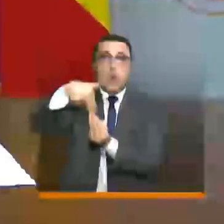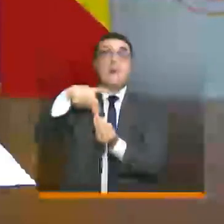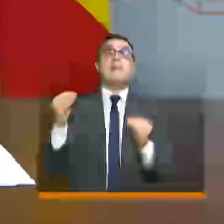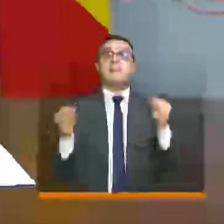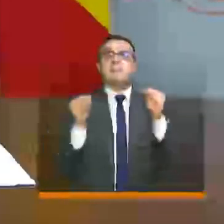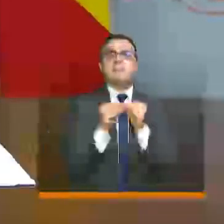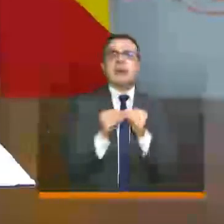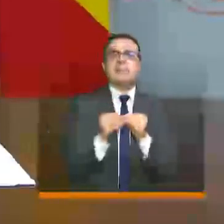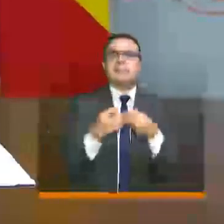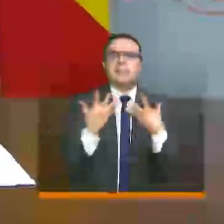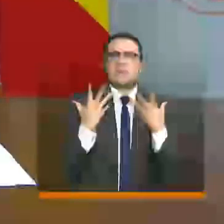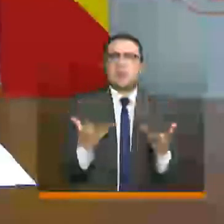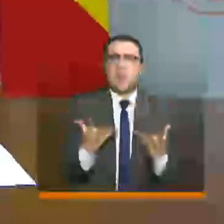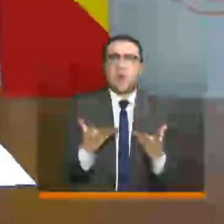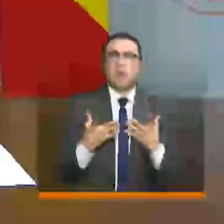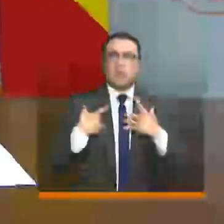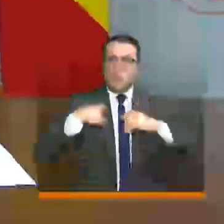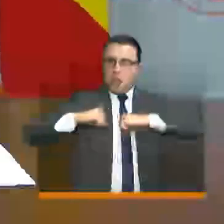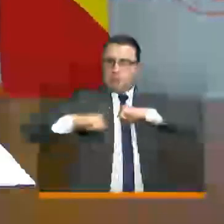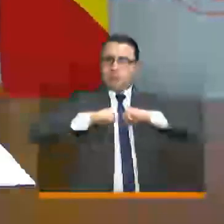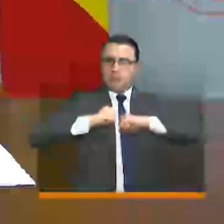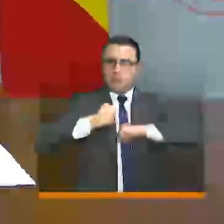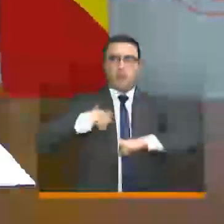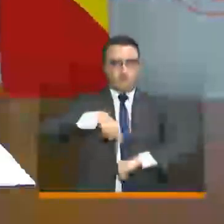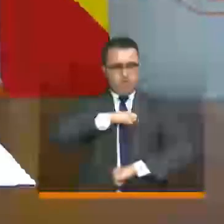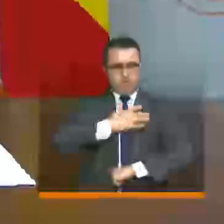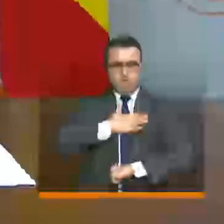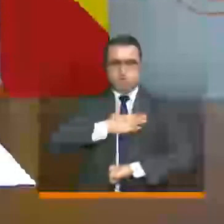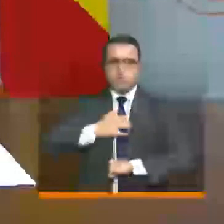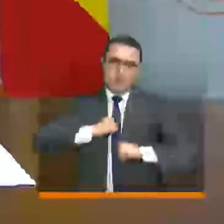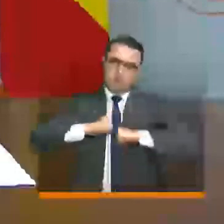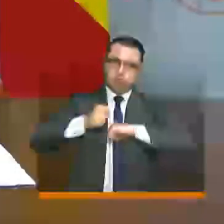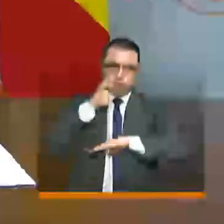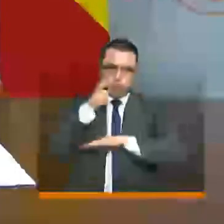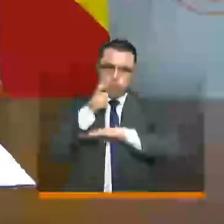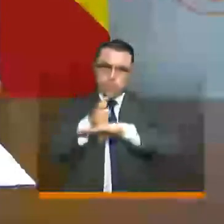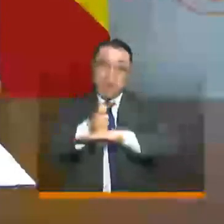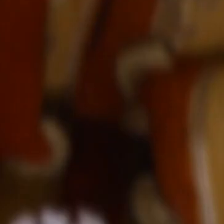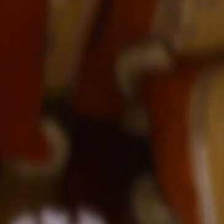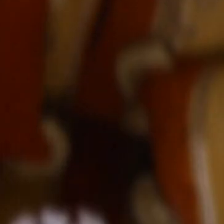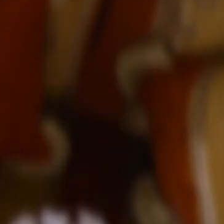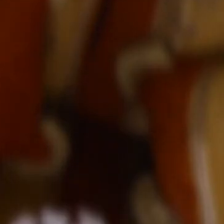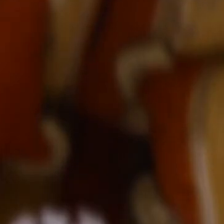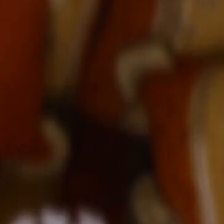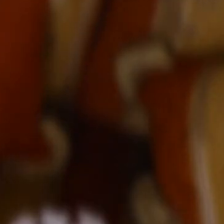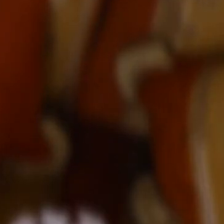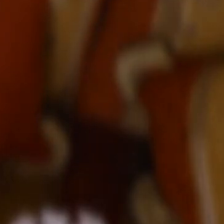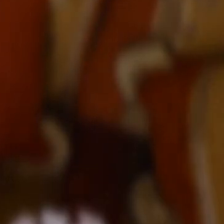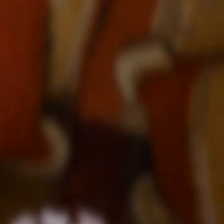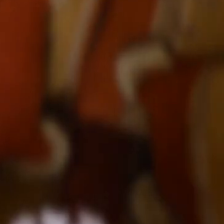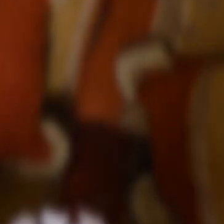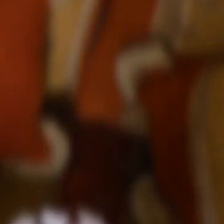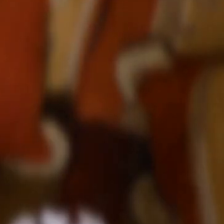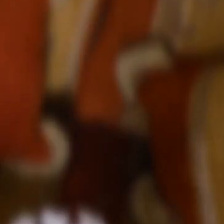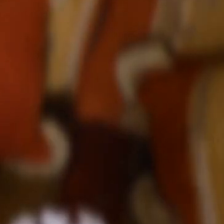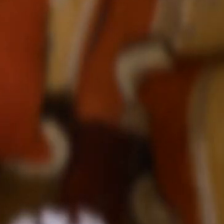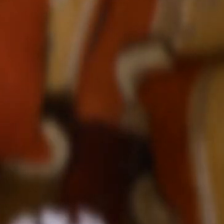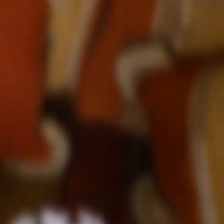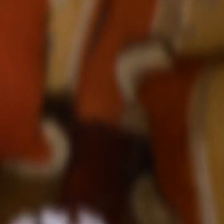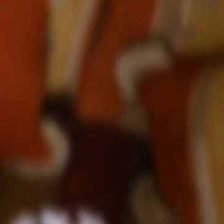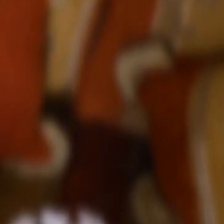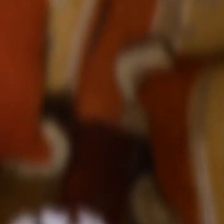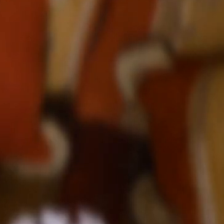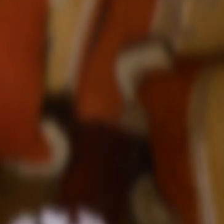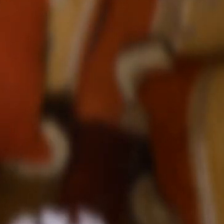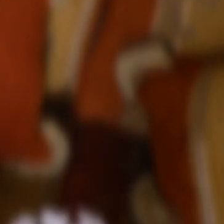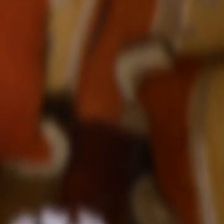se realizará acciones de seguimiento en el cerca de un 24 por ciento de los casos el 23 por ciento de las atenciones se